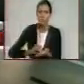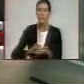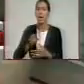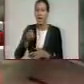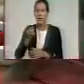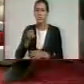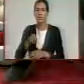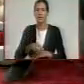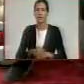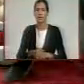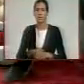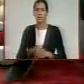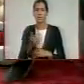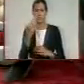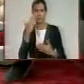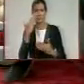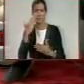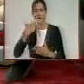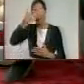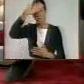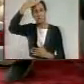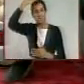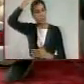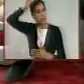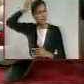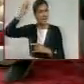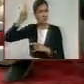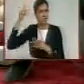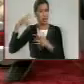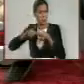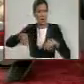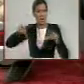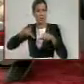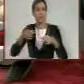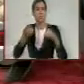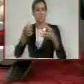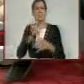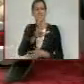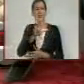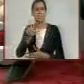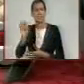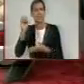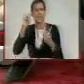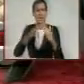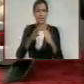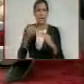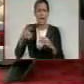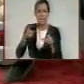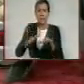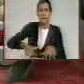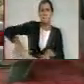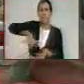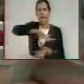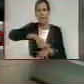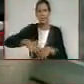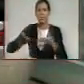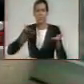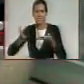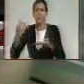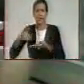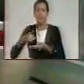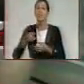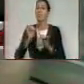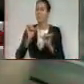en Francisco Miranda, de la entrega de las primeras 330 viviendas con sus patios productivos y todos sus servicios, es parte de